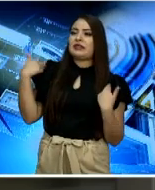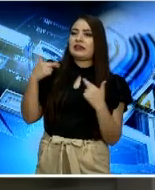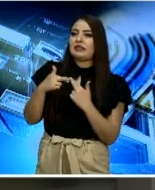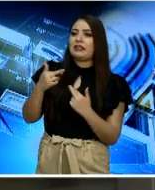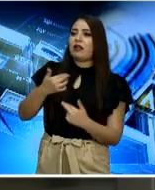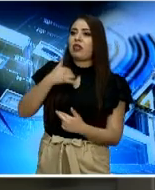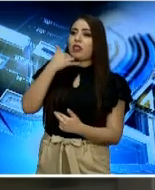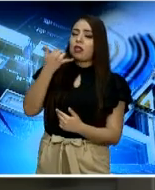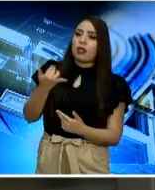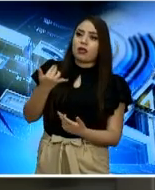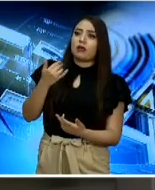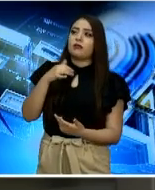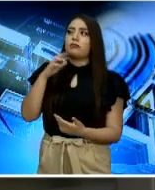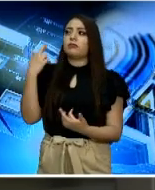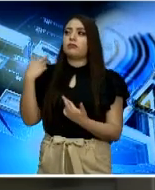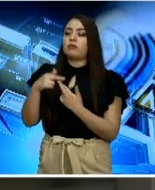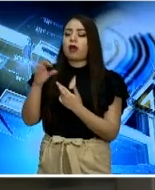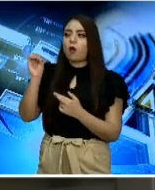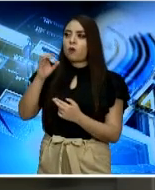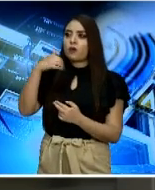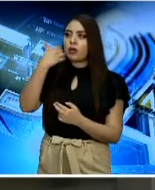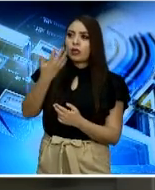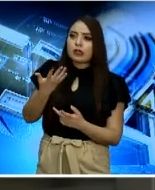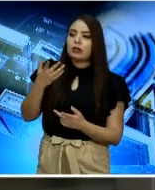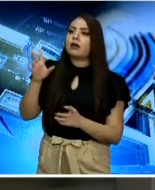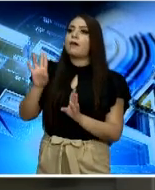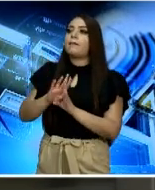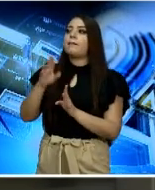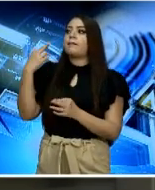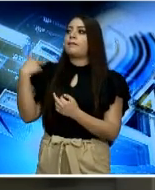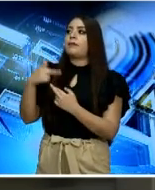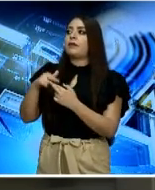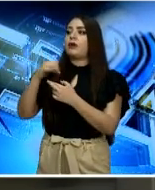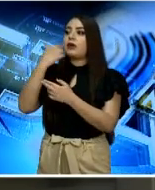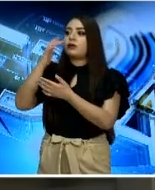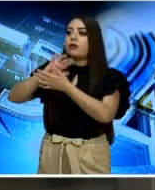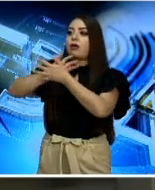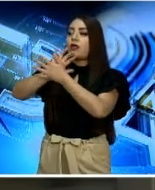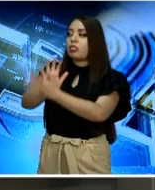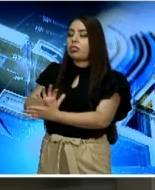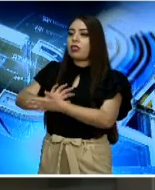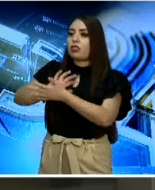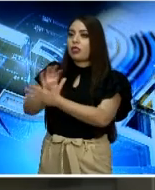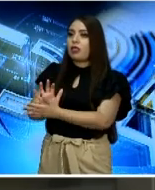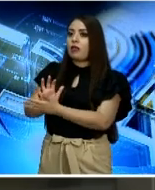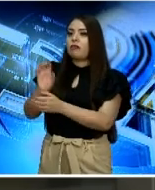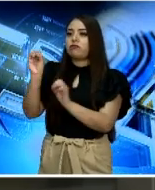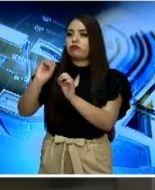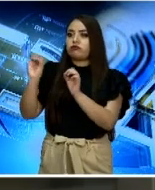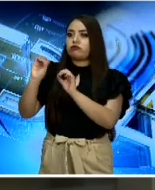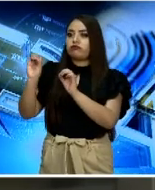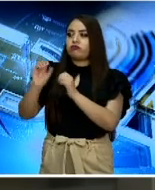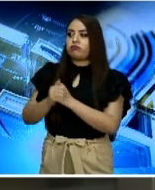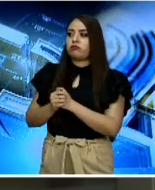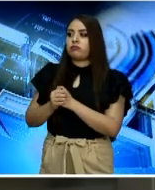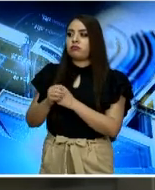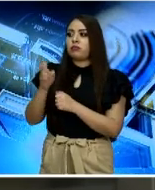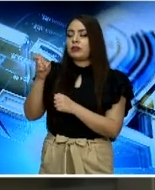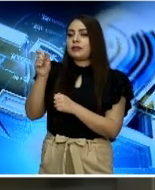jamás de mala fe o con intención de causar daño, siendo la reacción de la madre de familia totalmente desproporcionada